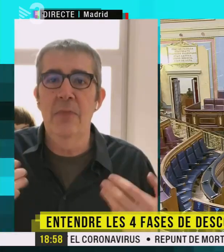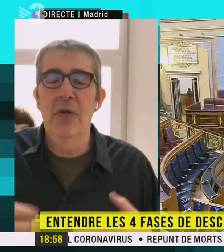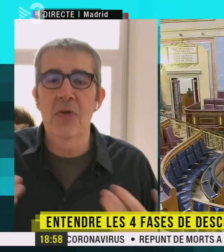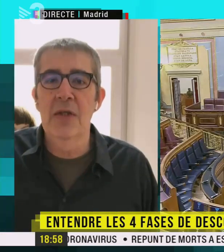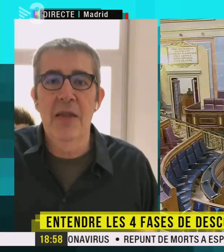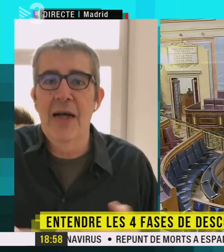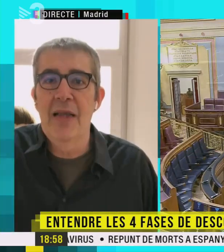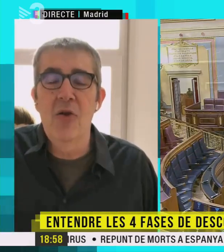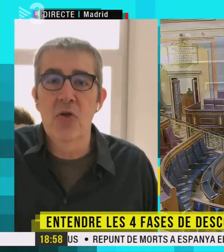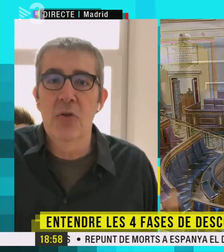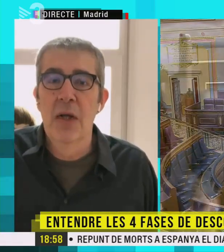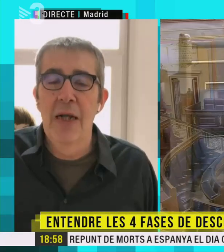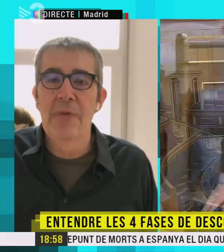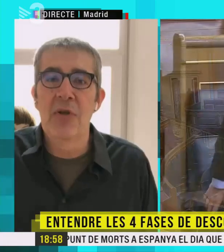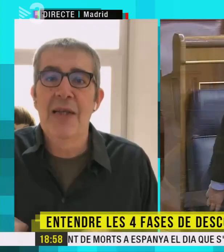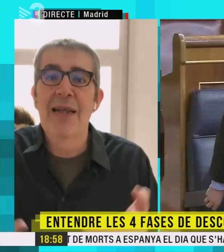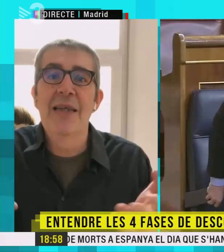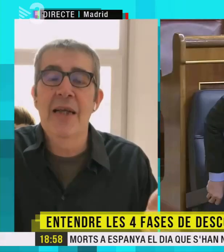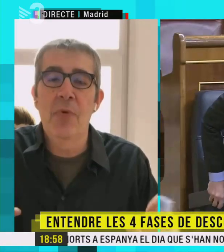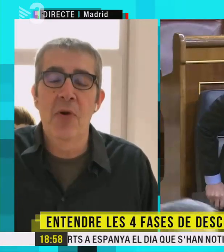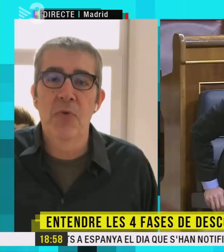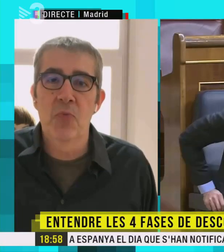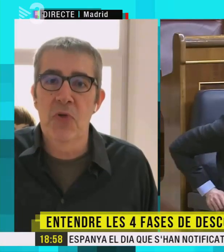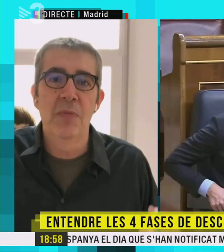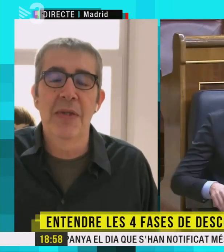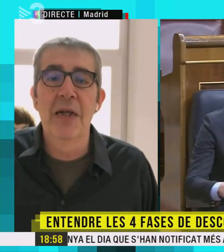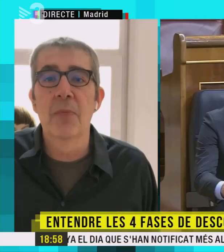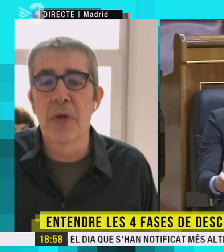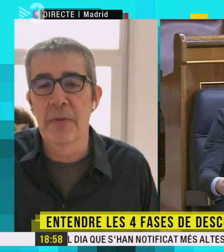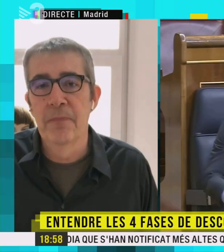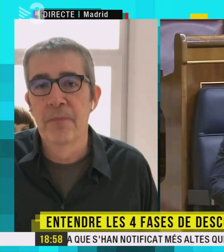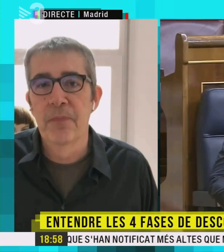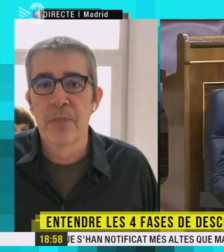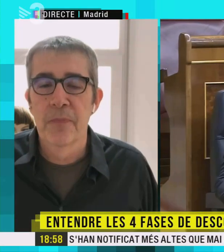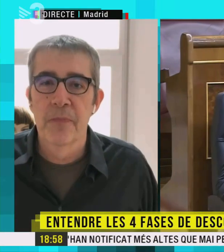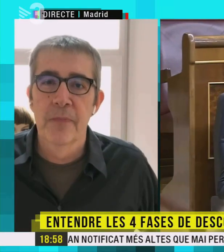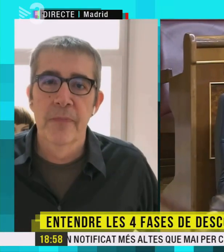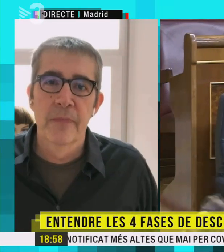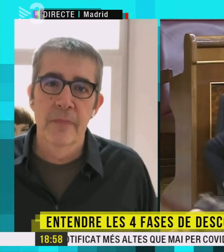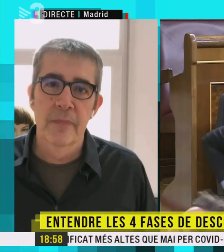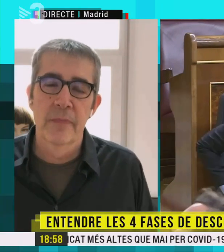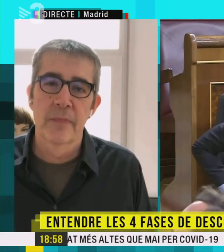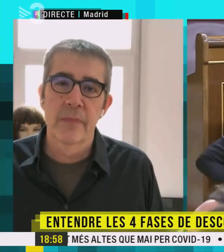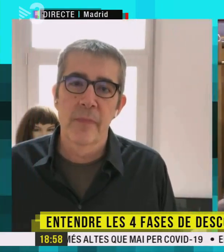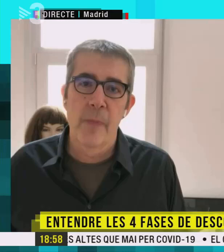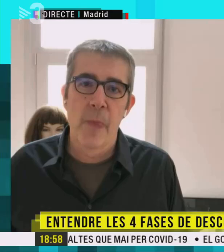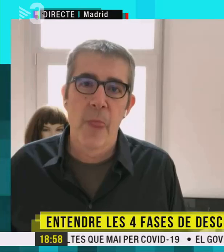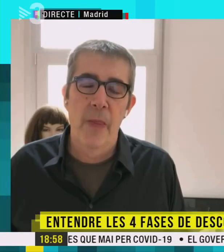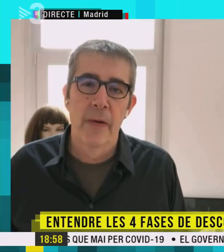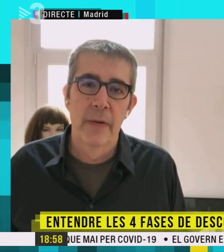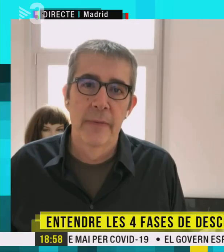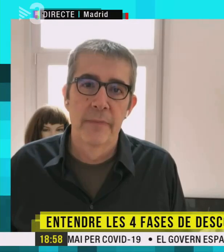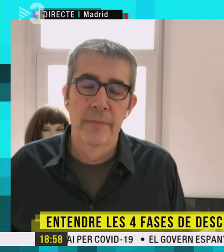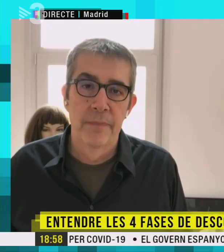maltrato de Pedro Sánchez hacia las personas que le tienen que aprobar los presupuestos y mantener el poder. Ahora que hablas de la nueva